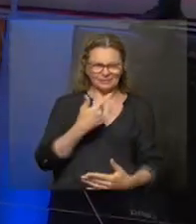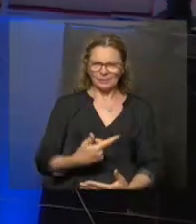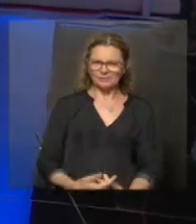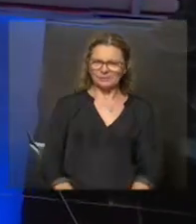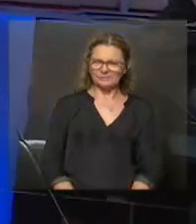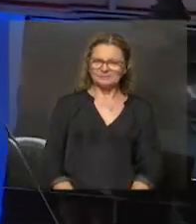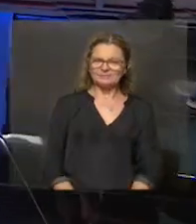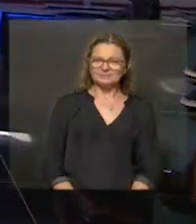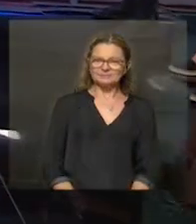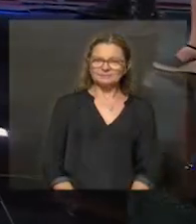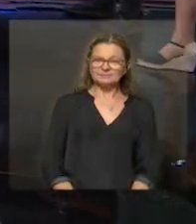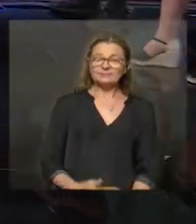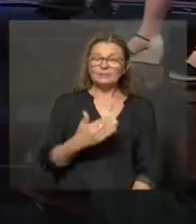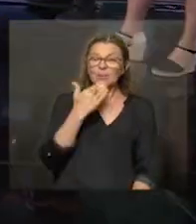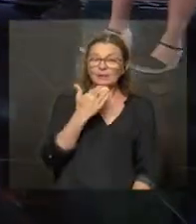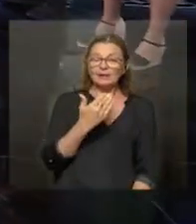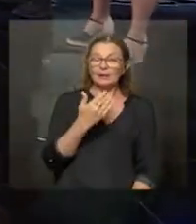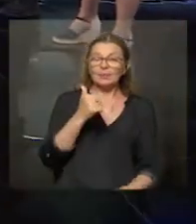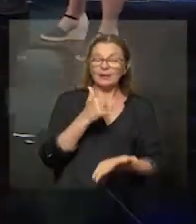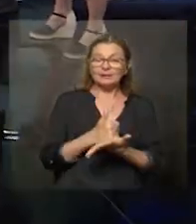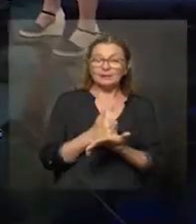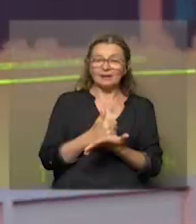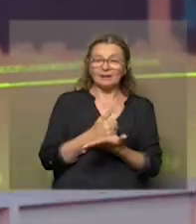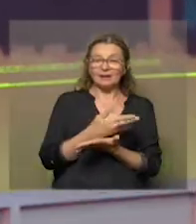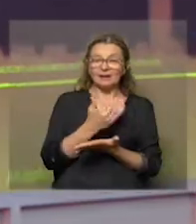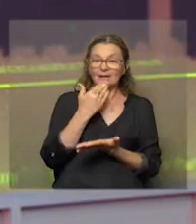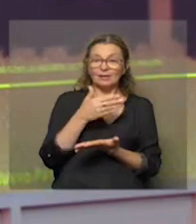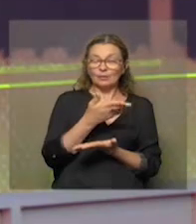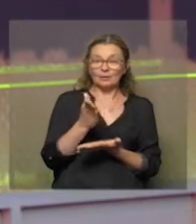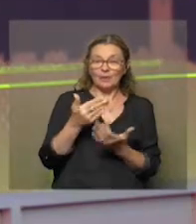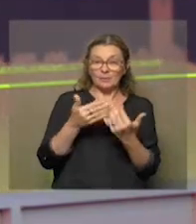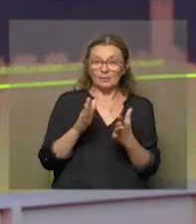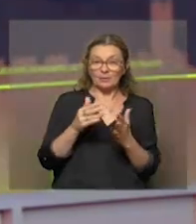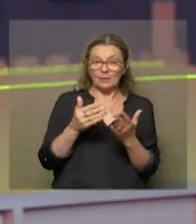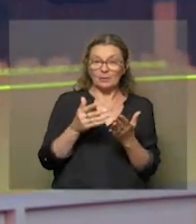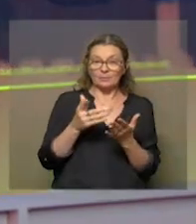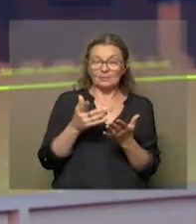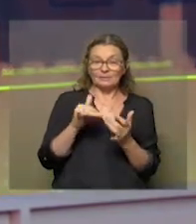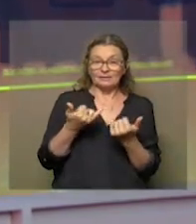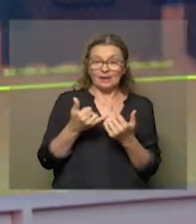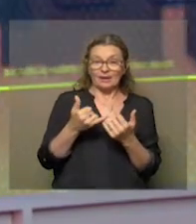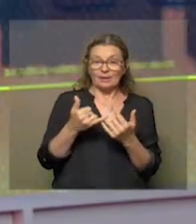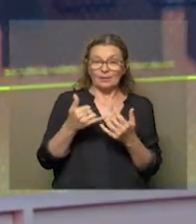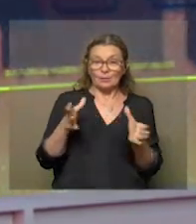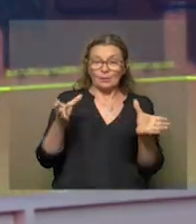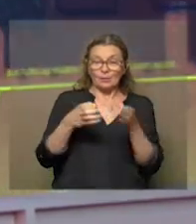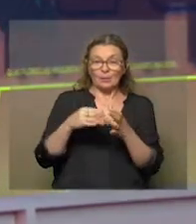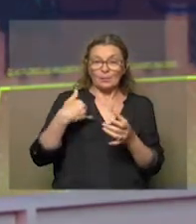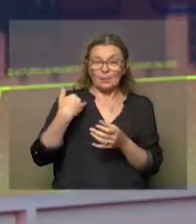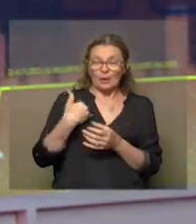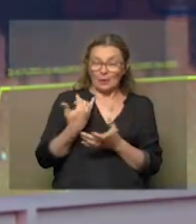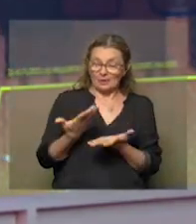¡Excelente! ¡Qué belleza! Bueno, muchas gracias. Gracias por estar acá. Gracias a ustedes. Y bueno, arranquemos por el principio, ya que es una banda tan